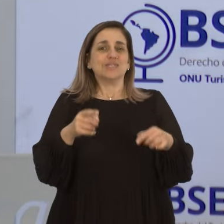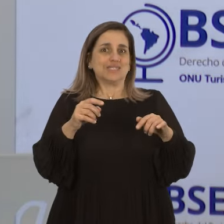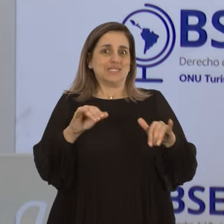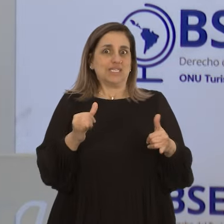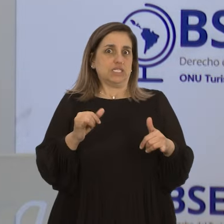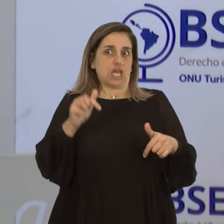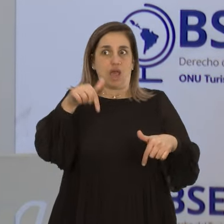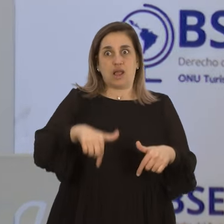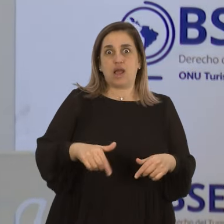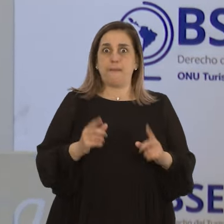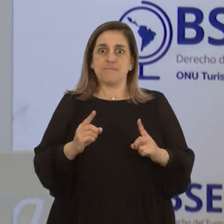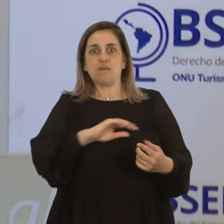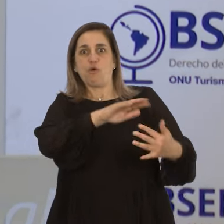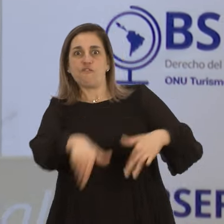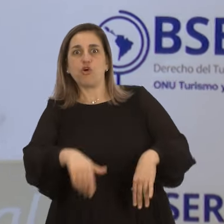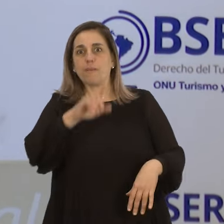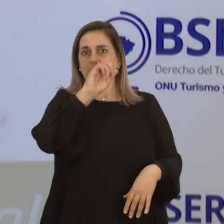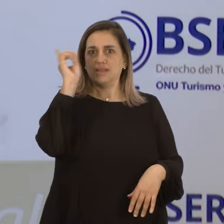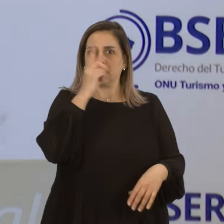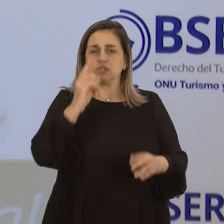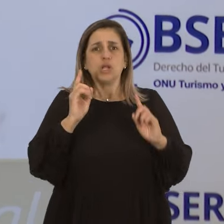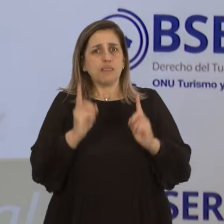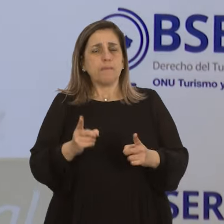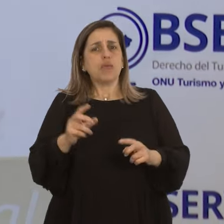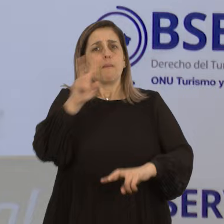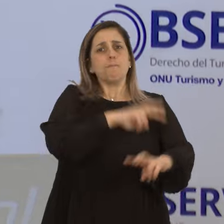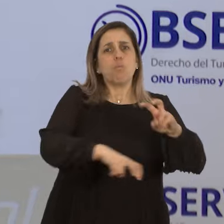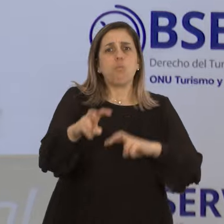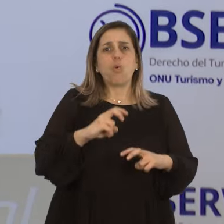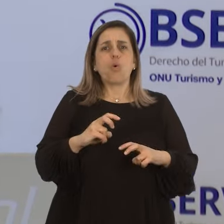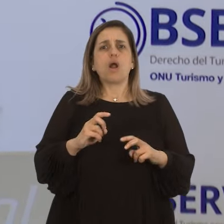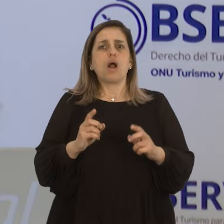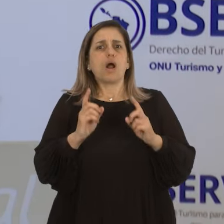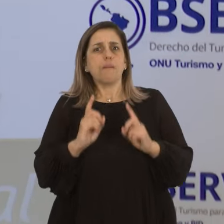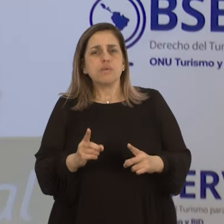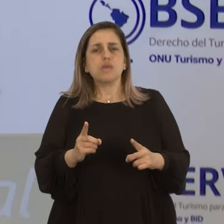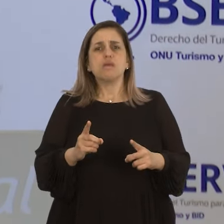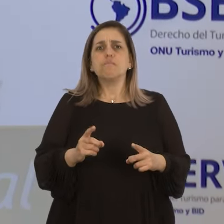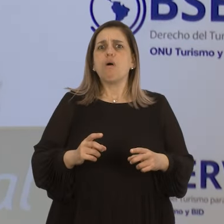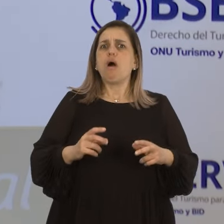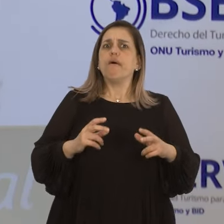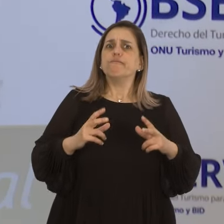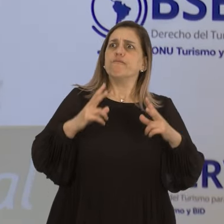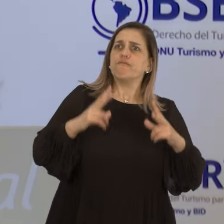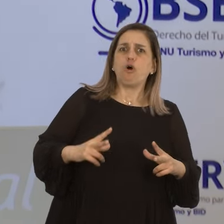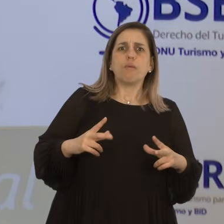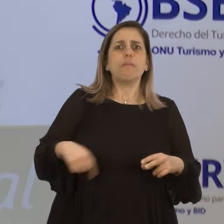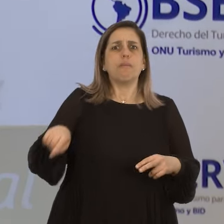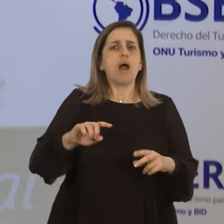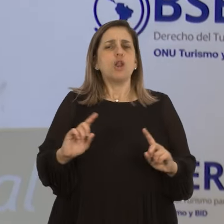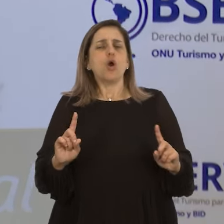Y claramente, el abordaje que se hizo desde acá, que es un abordaje internacional, apela también a la forma misma del turismo,